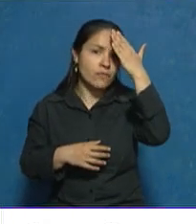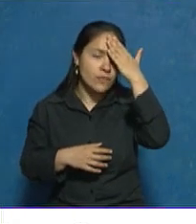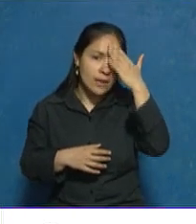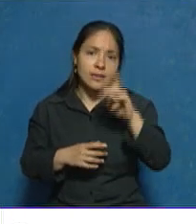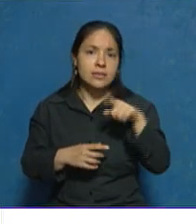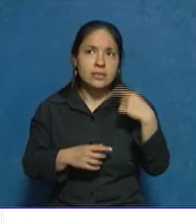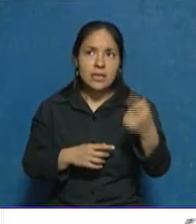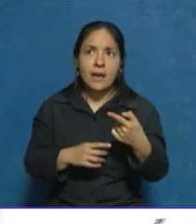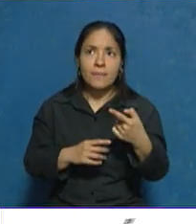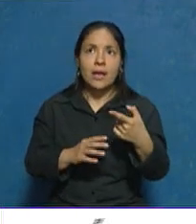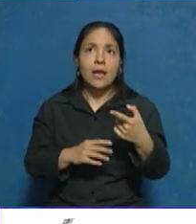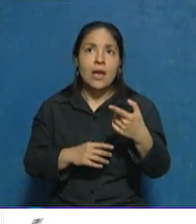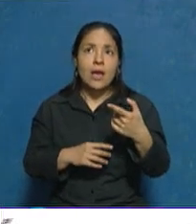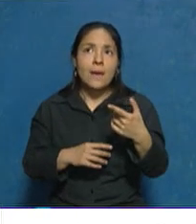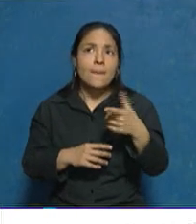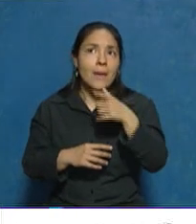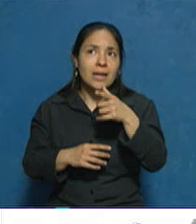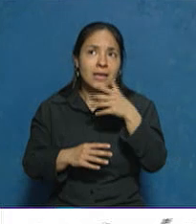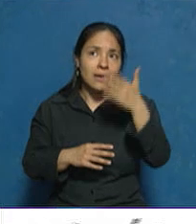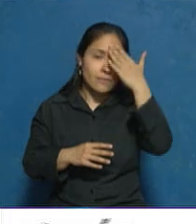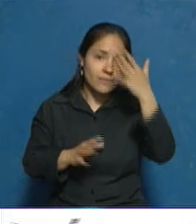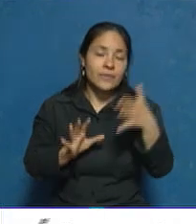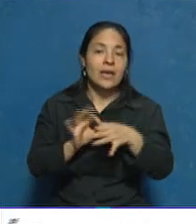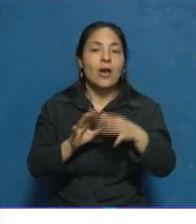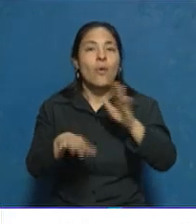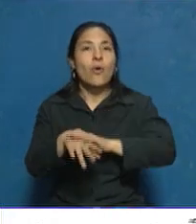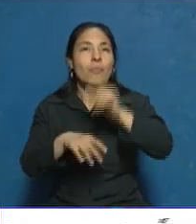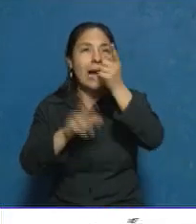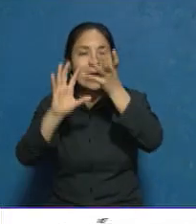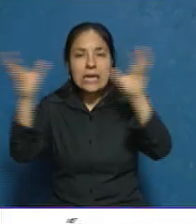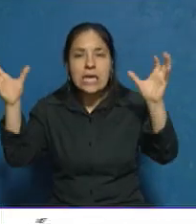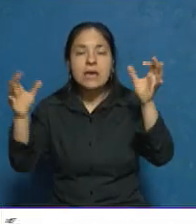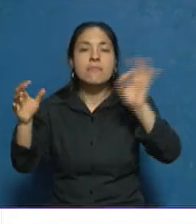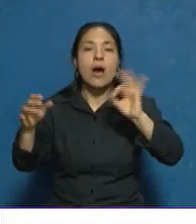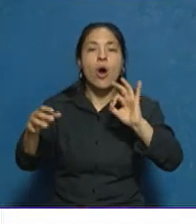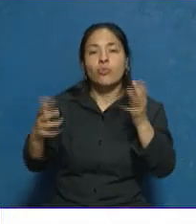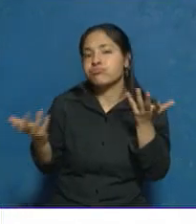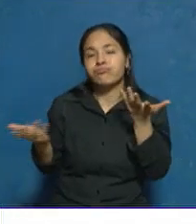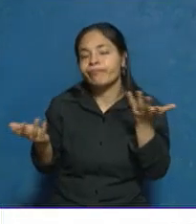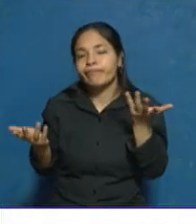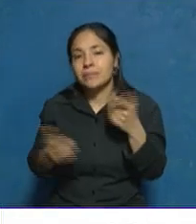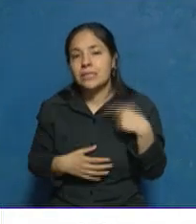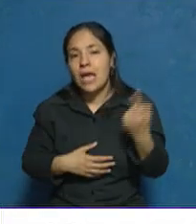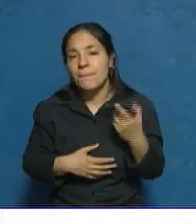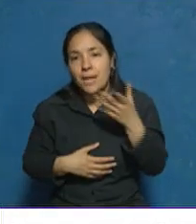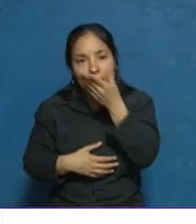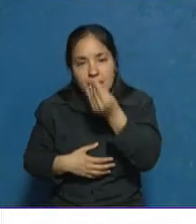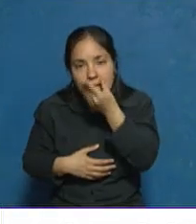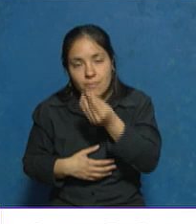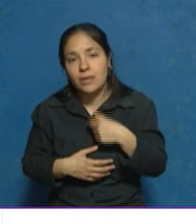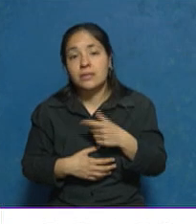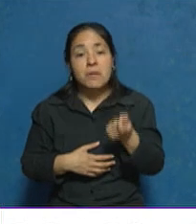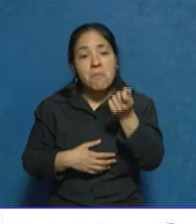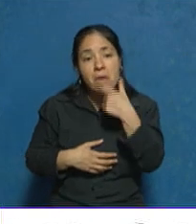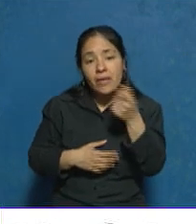se asociaban a enfermedades con respecto al clima o una otitis, por ejemplo. Entonces siempre lo medicábamos y nos quedábamos